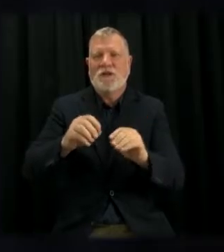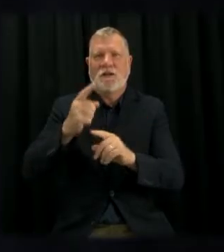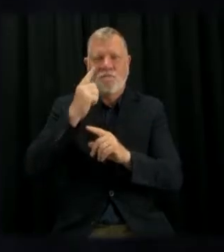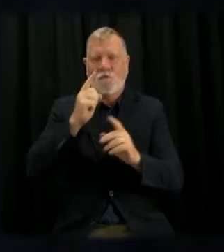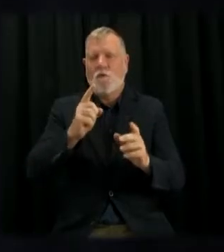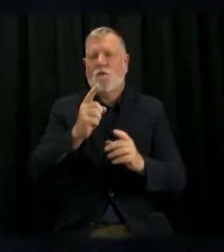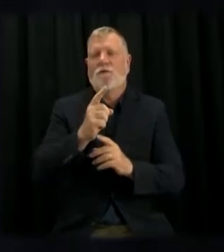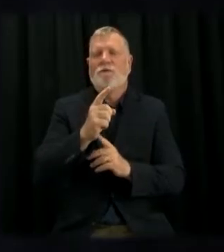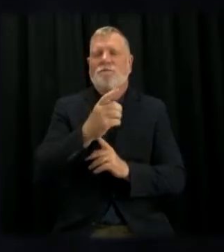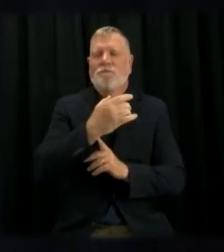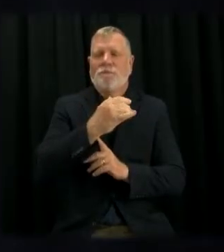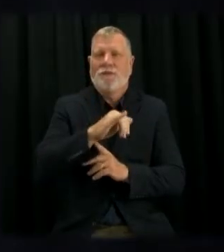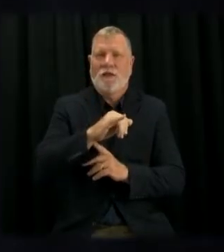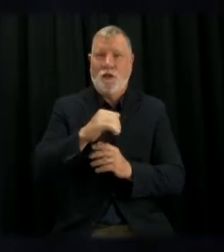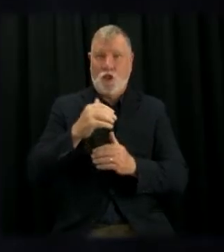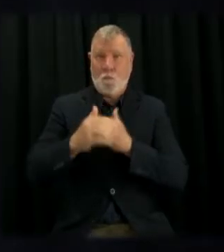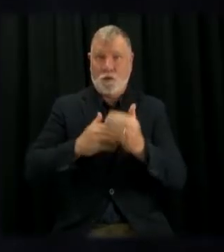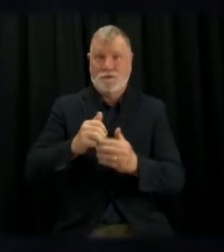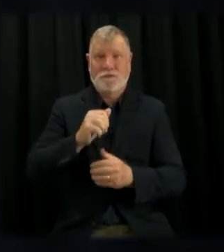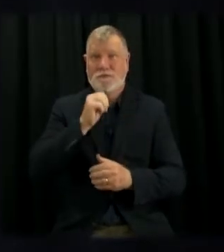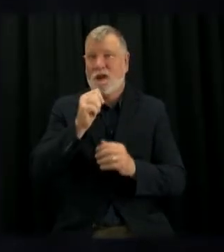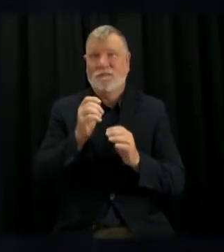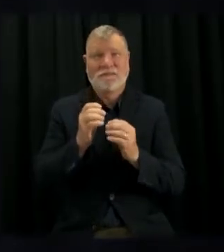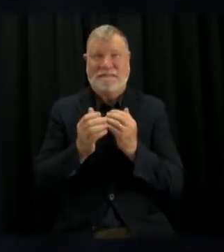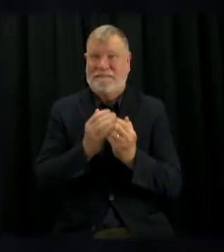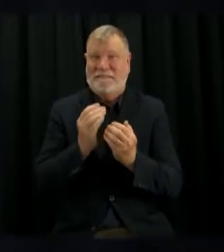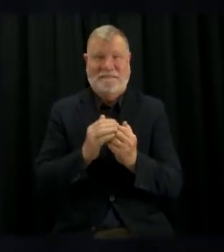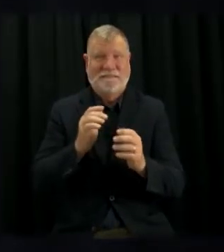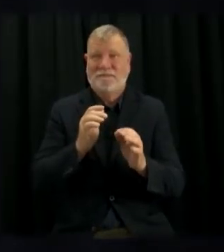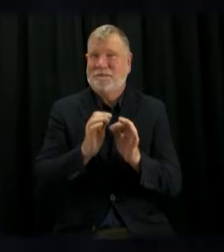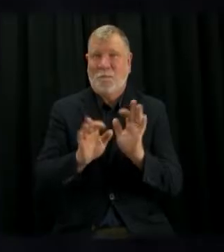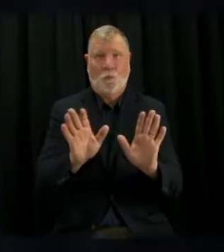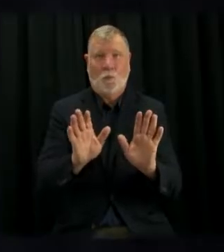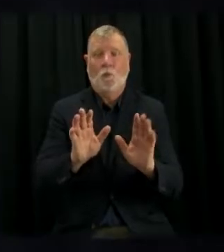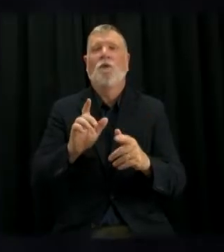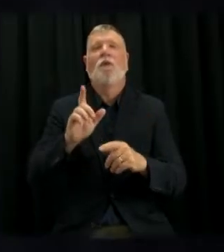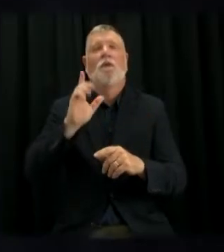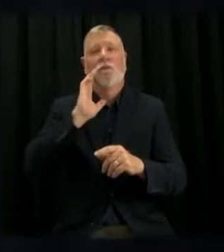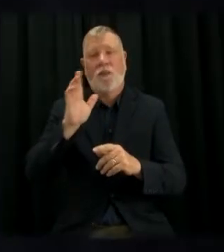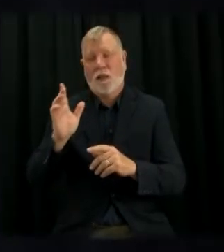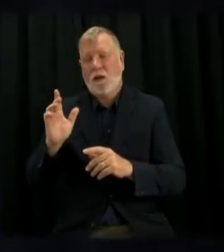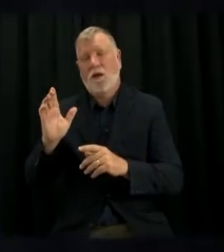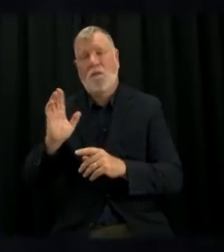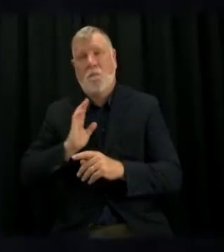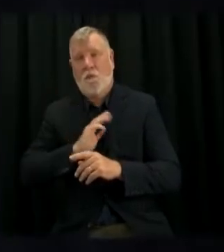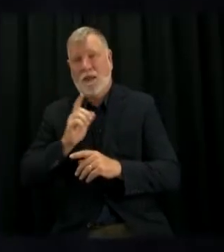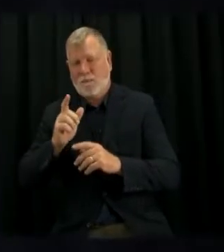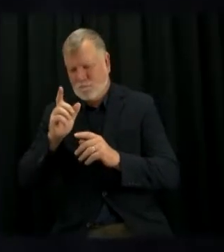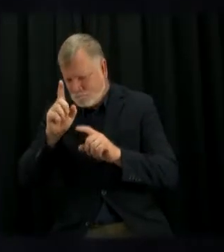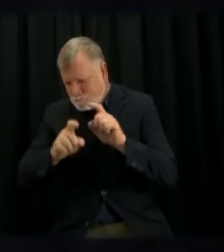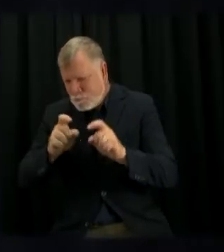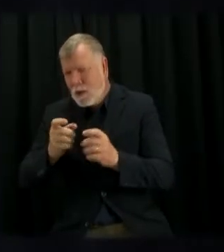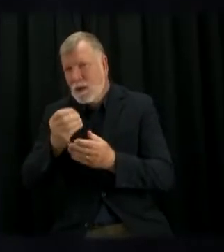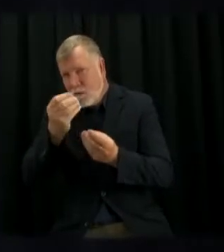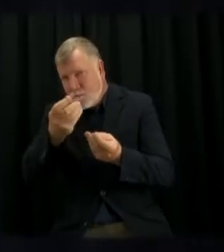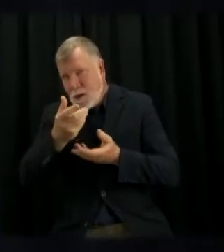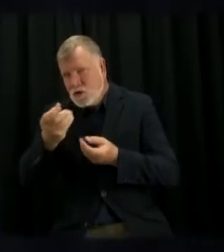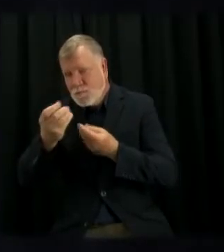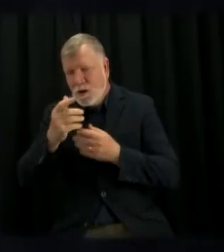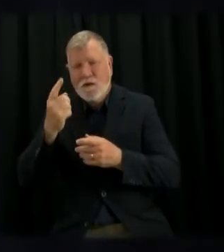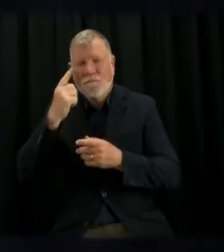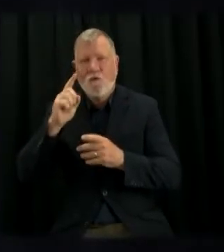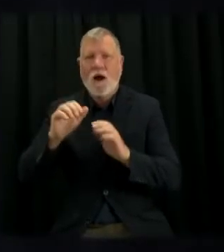fiscales. Este proceso, como mencionó el presidente, no es sencillo. La Junta necesita mucha información para validar